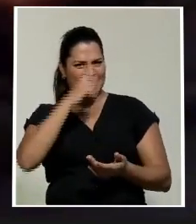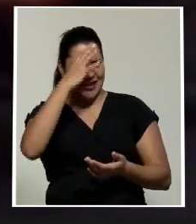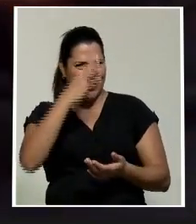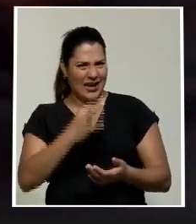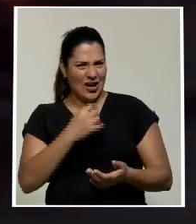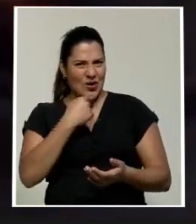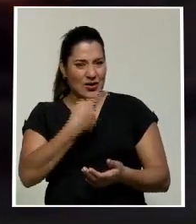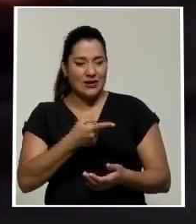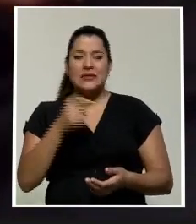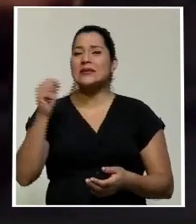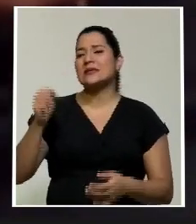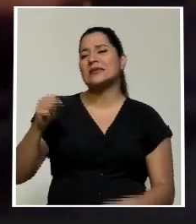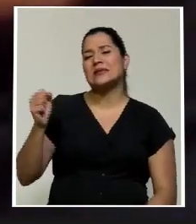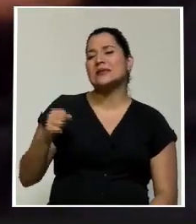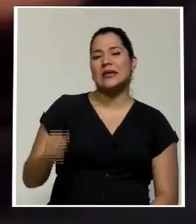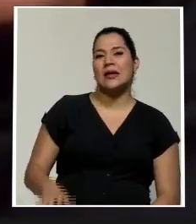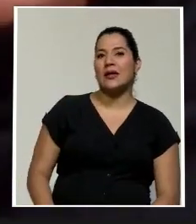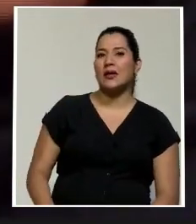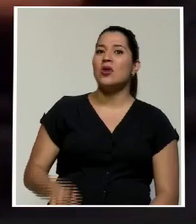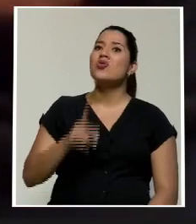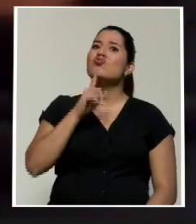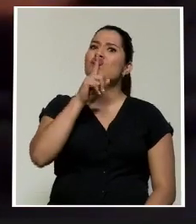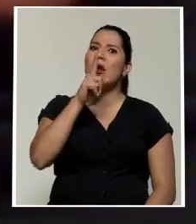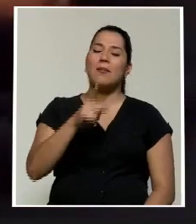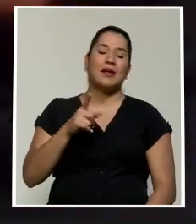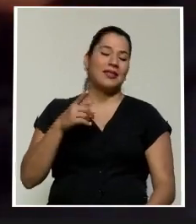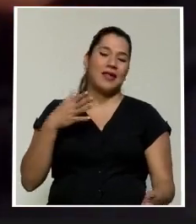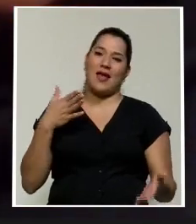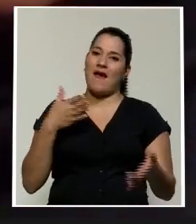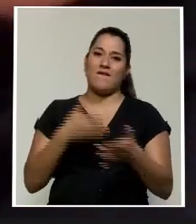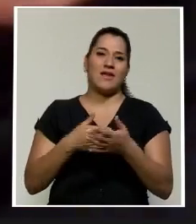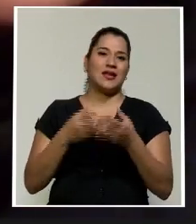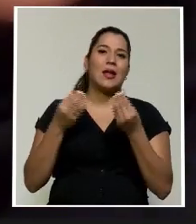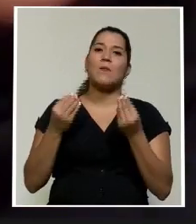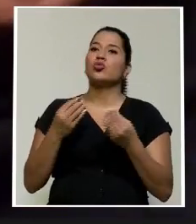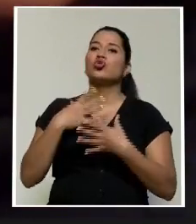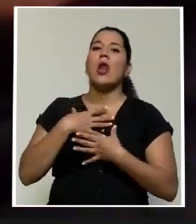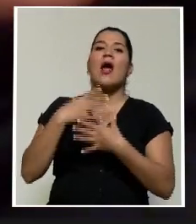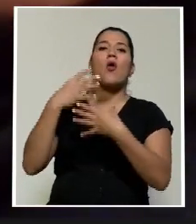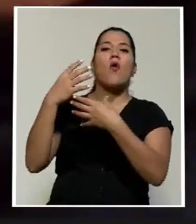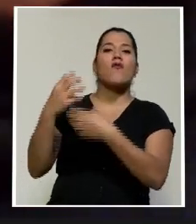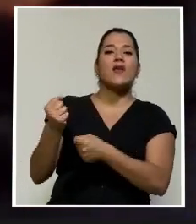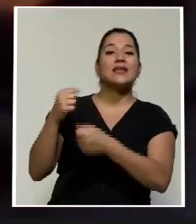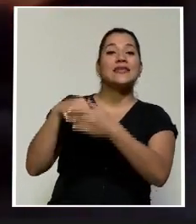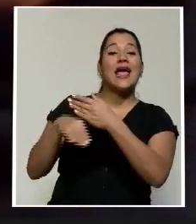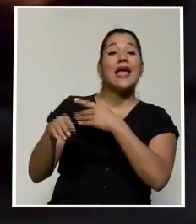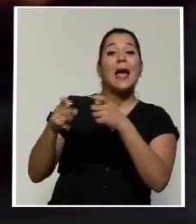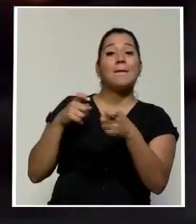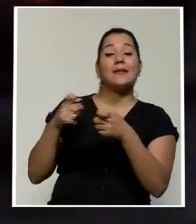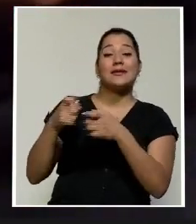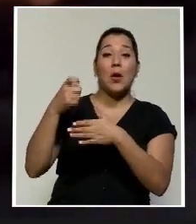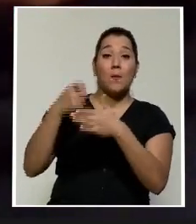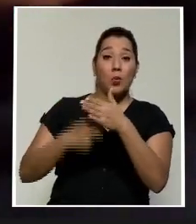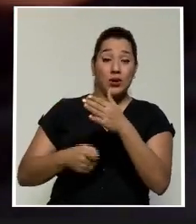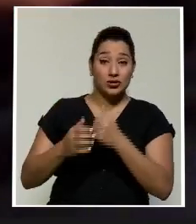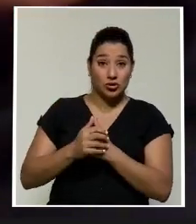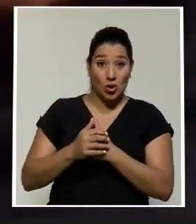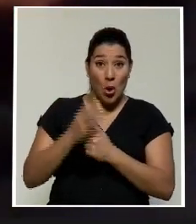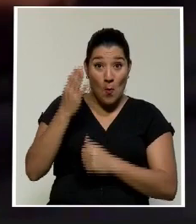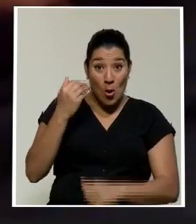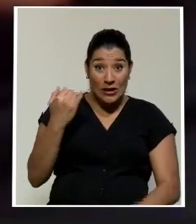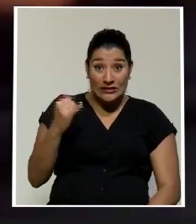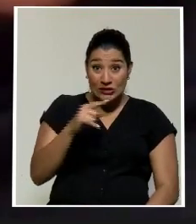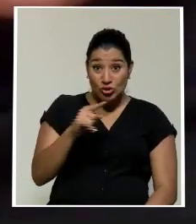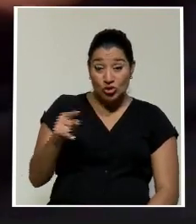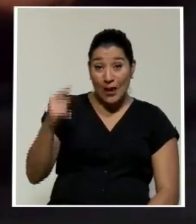Sí, es un golpe para la legitimidad de la administración de impuestos, más que después, si tú lo piensas,